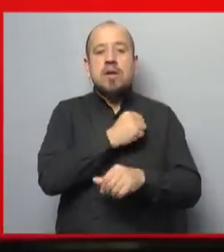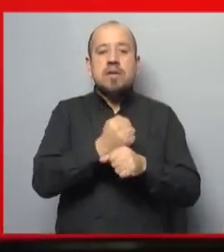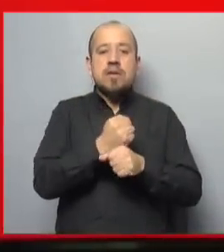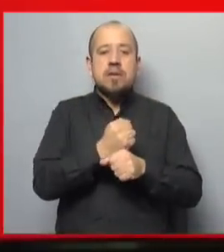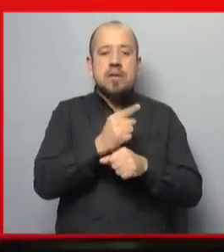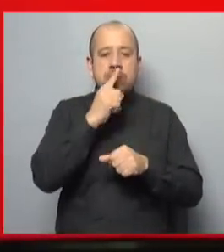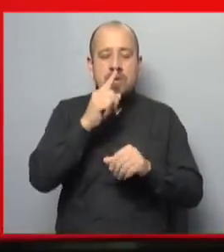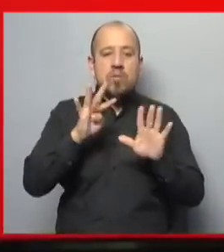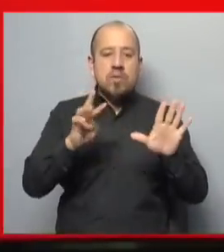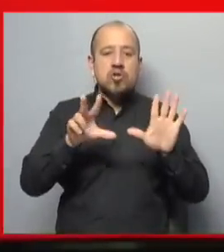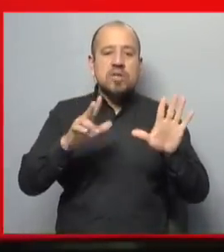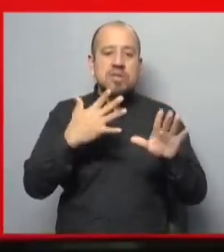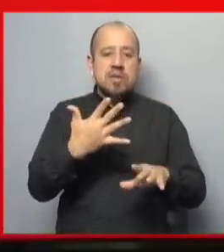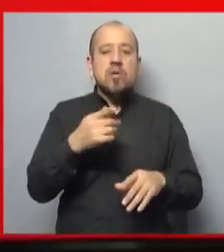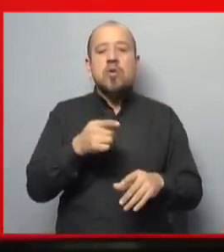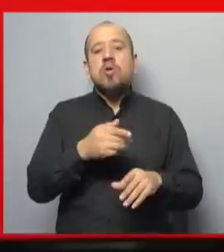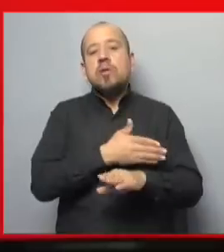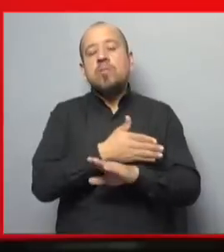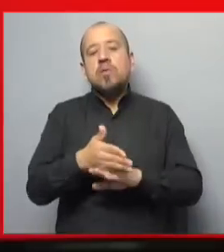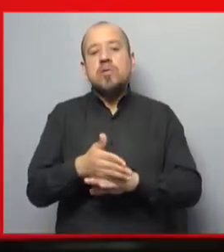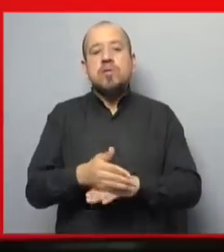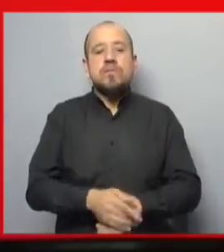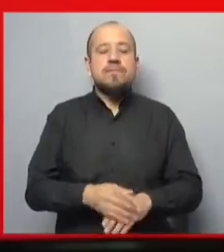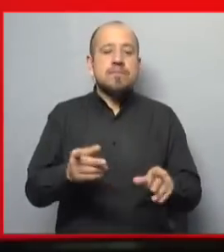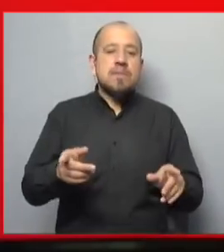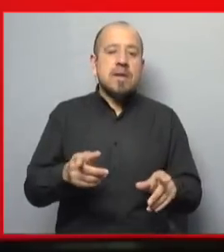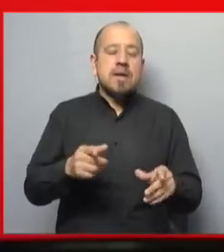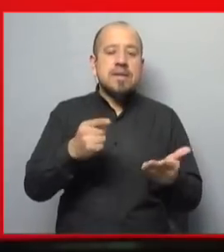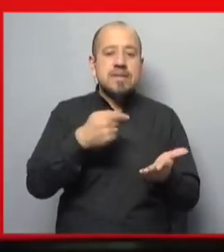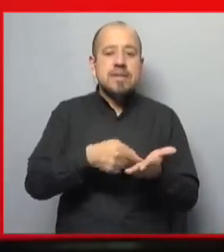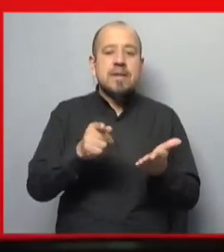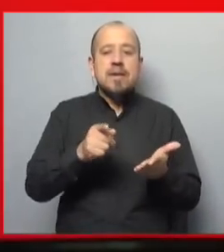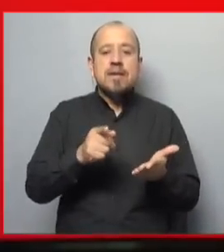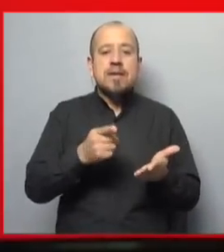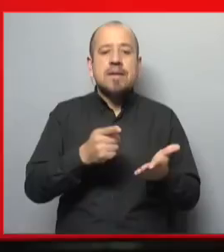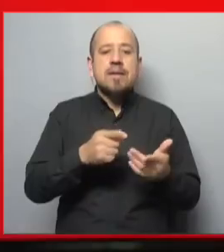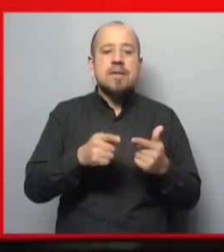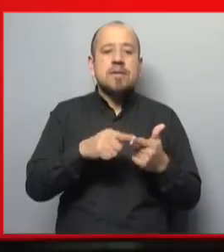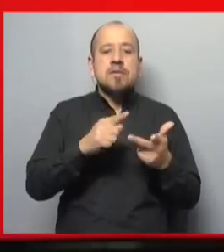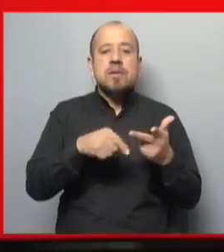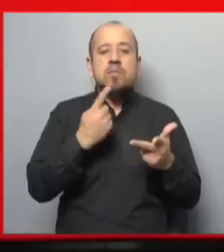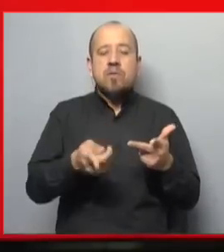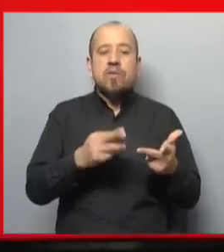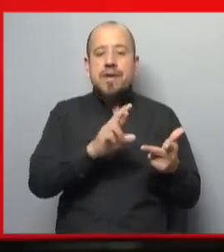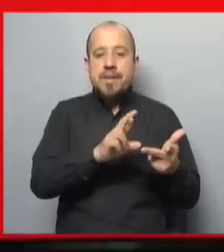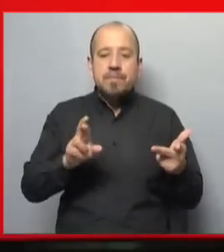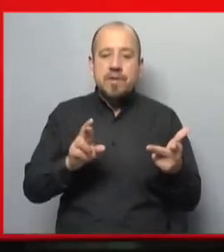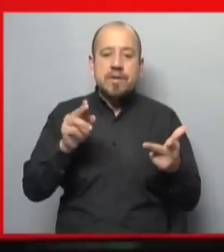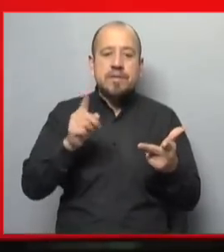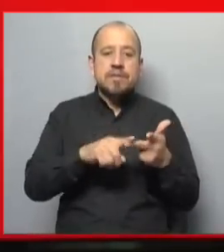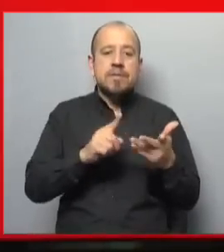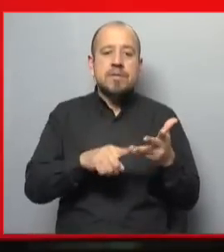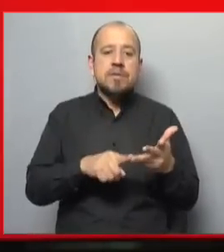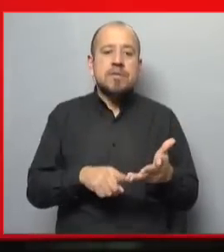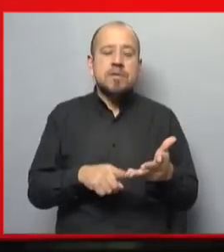85 de prepa sea central después a préstamo de sofía préstamos a rampla hay quede libre pero